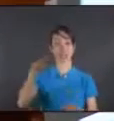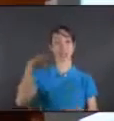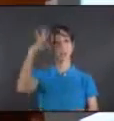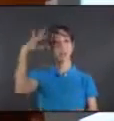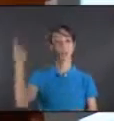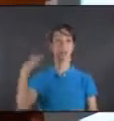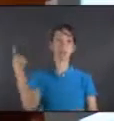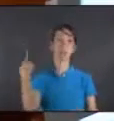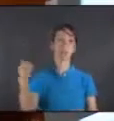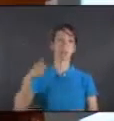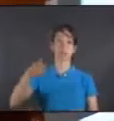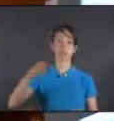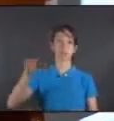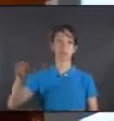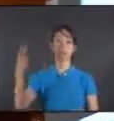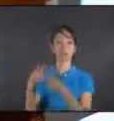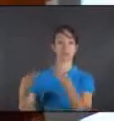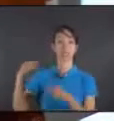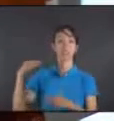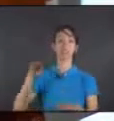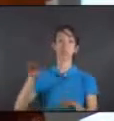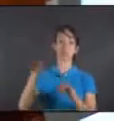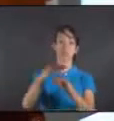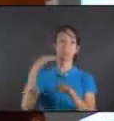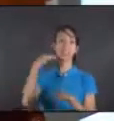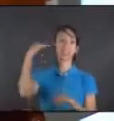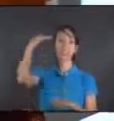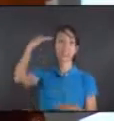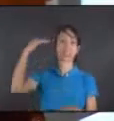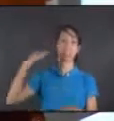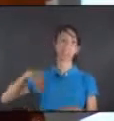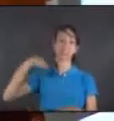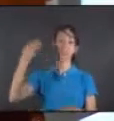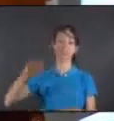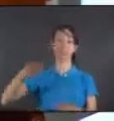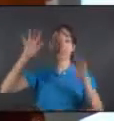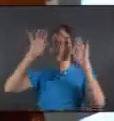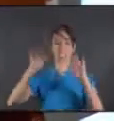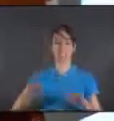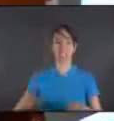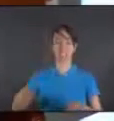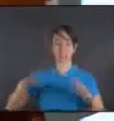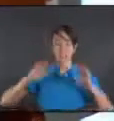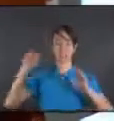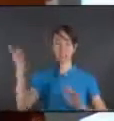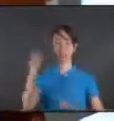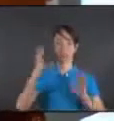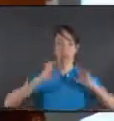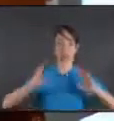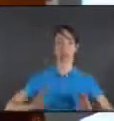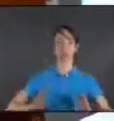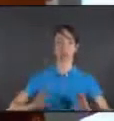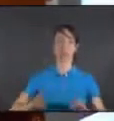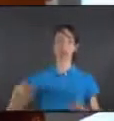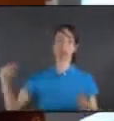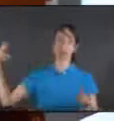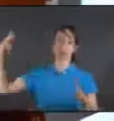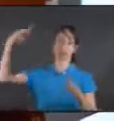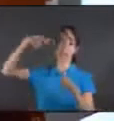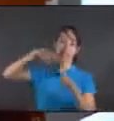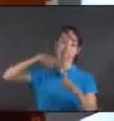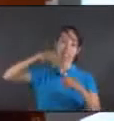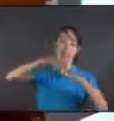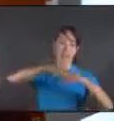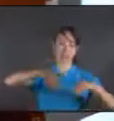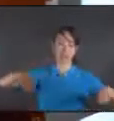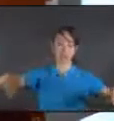sufrí. Lo extrañé, pero de repente a los años me da esta palabra el Señor y me dice,